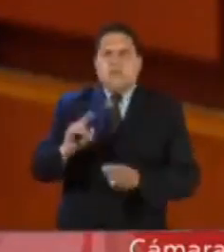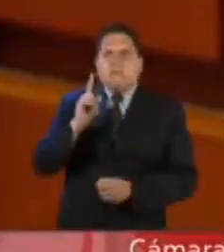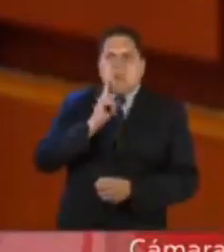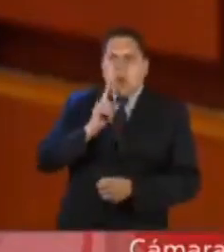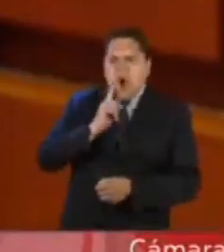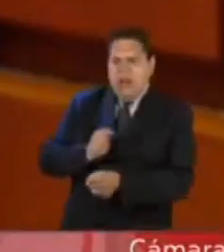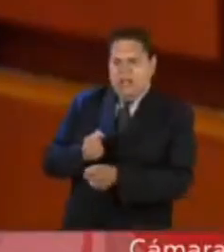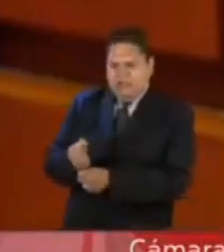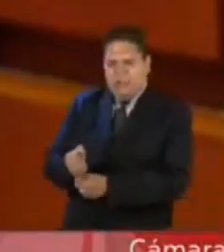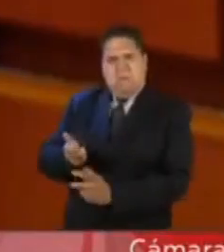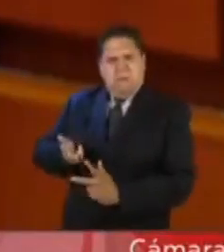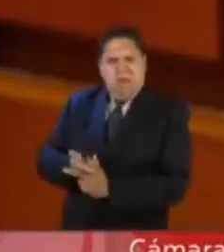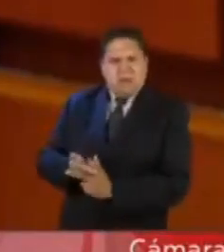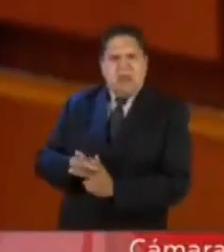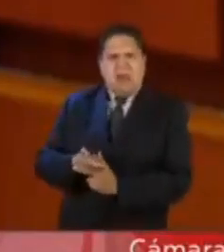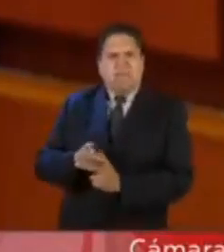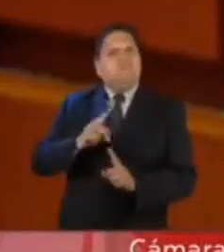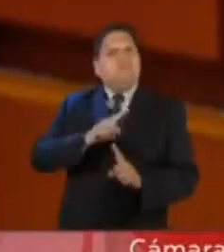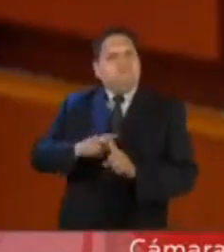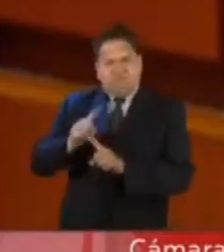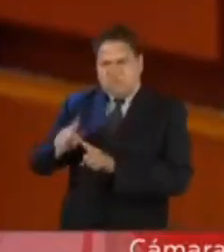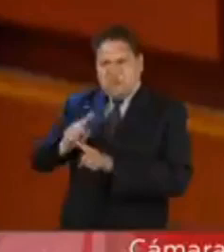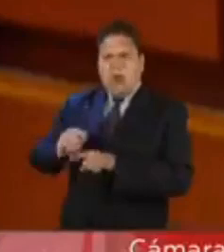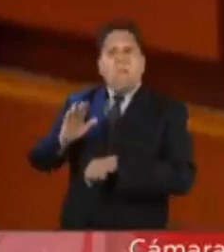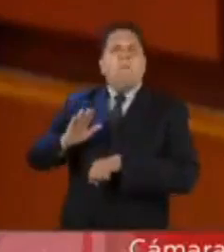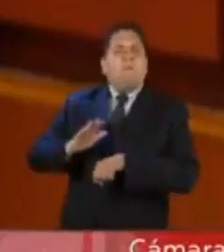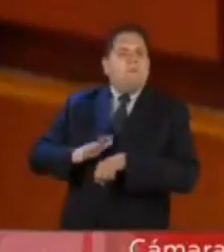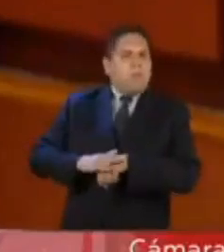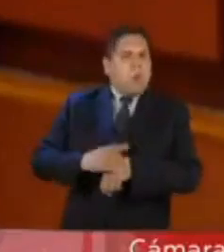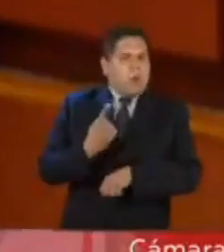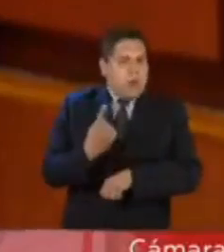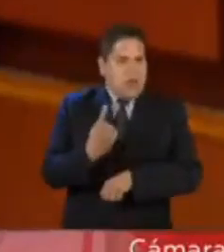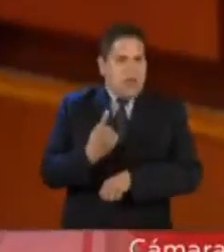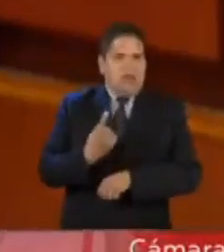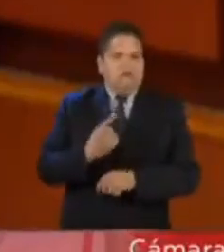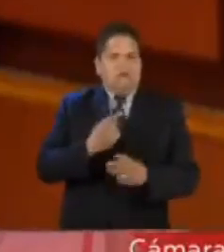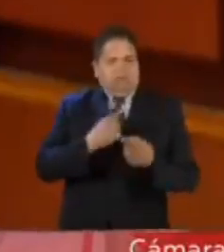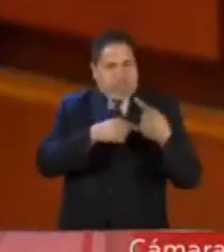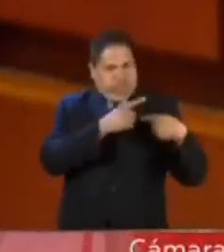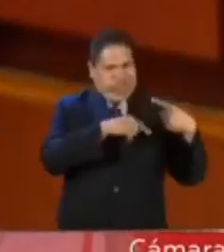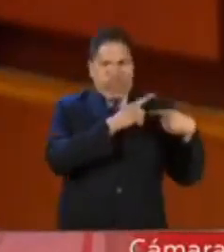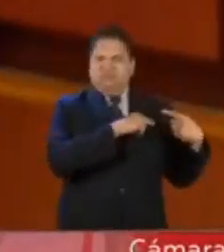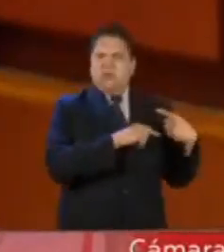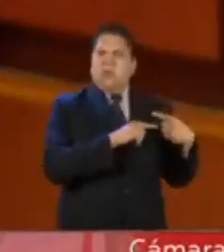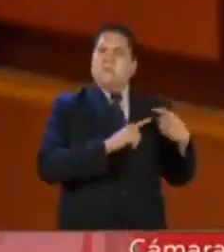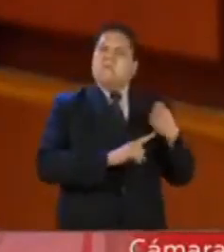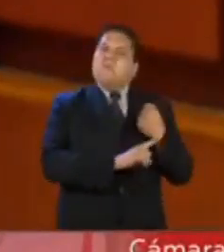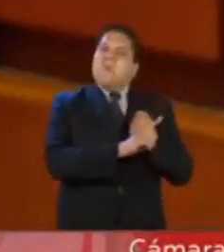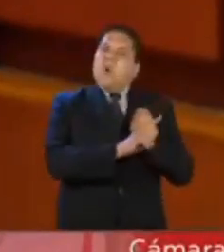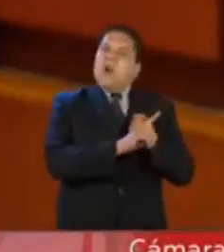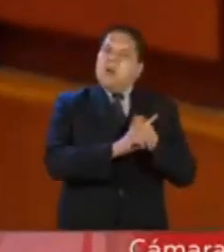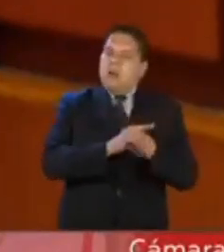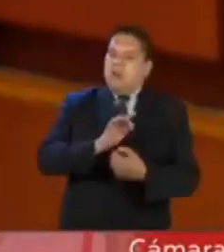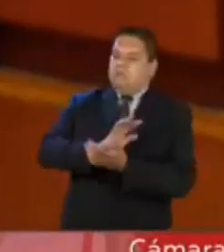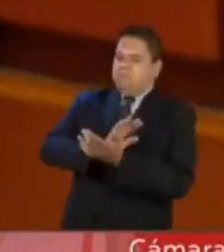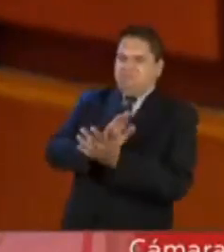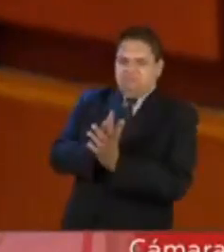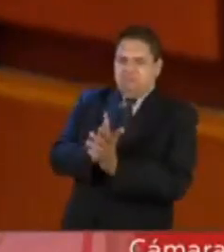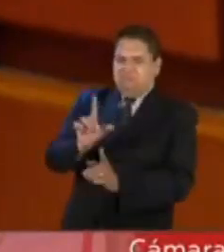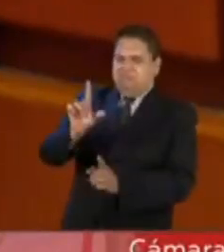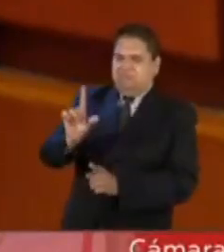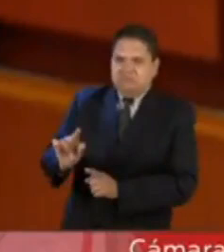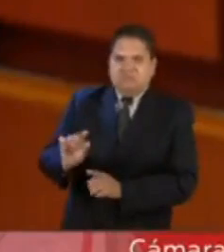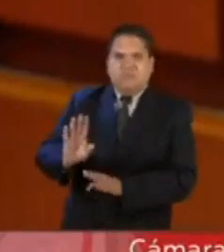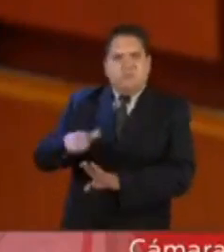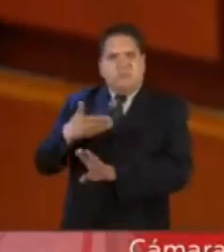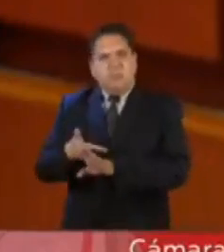el feminicidio solo es el último el último eslabón el feminicidio no comenzó en ese momento